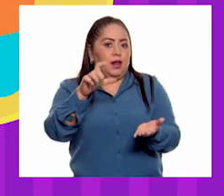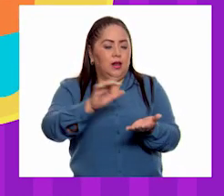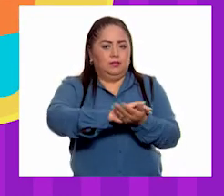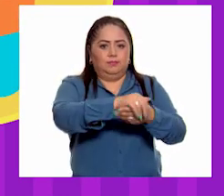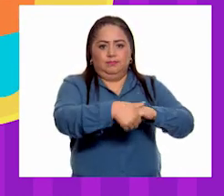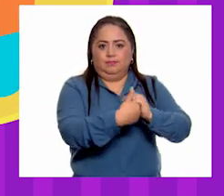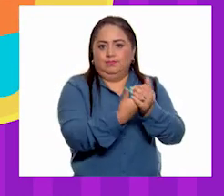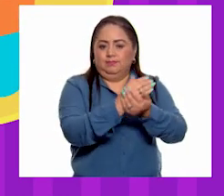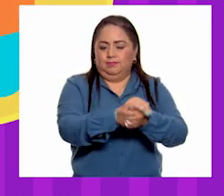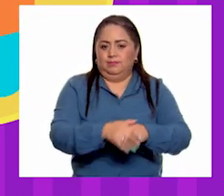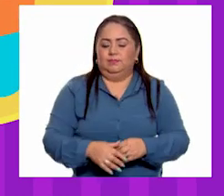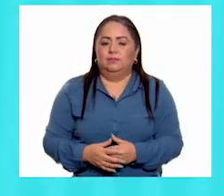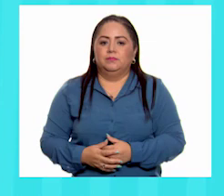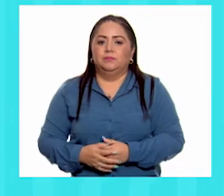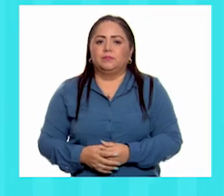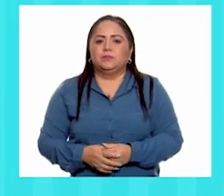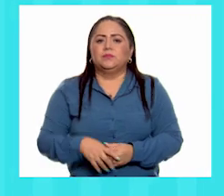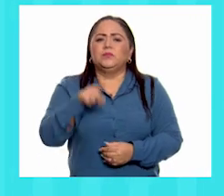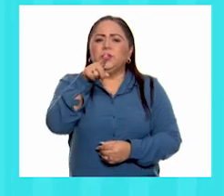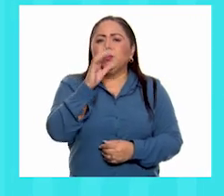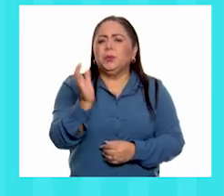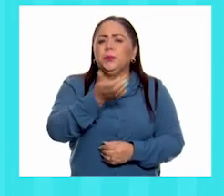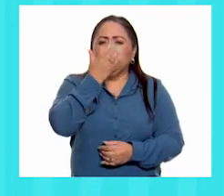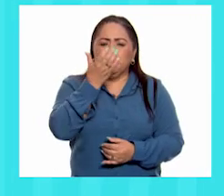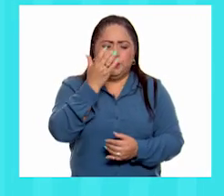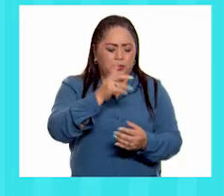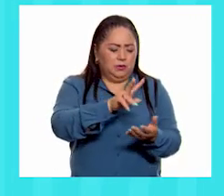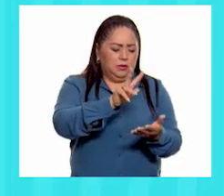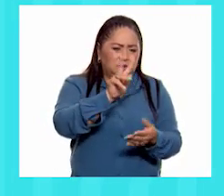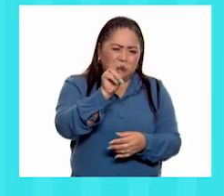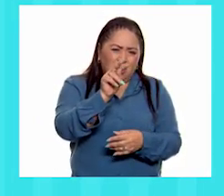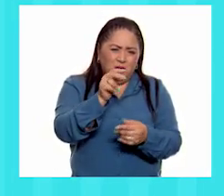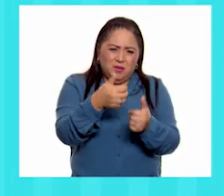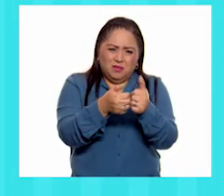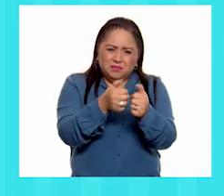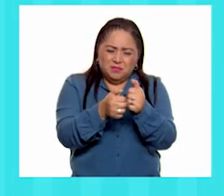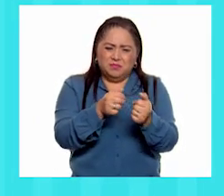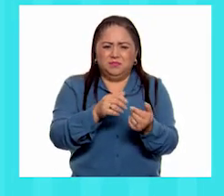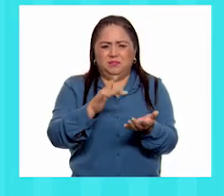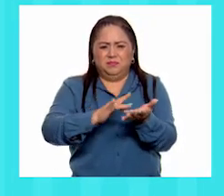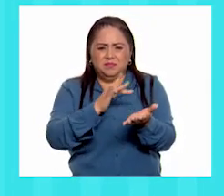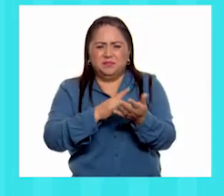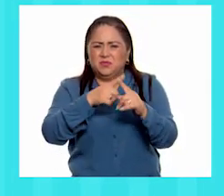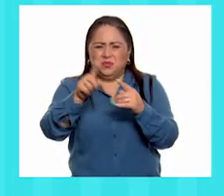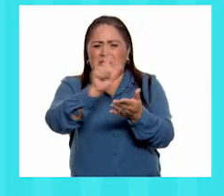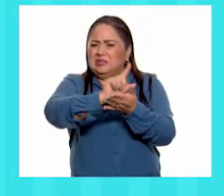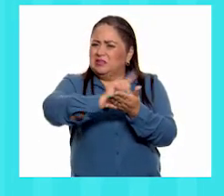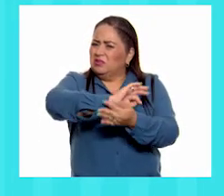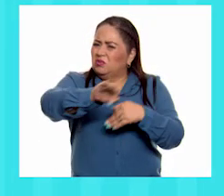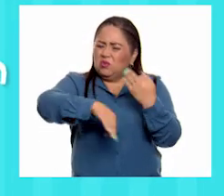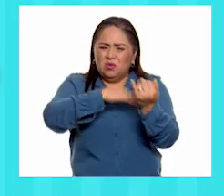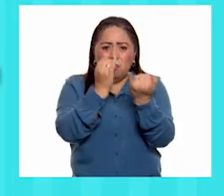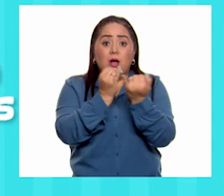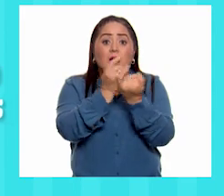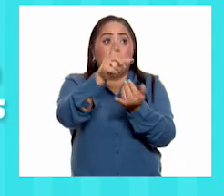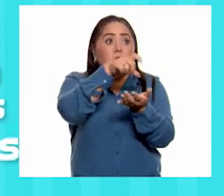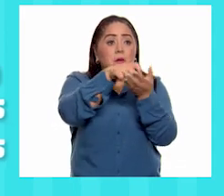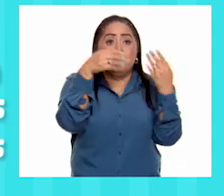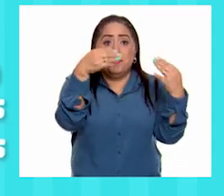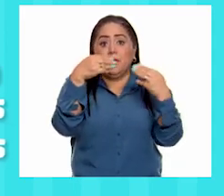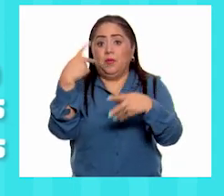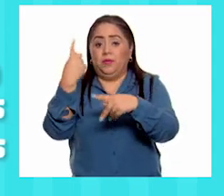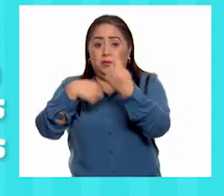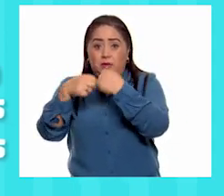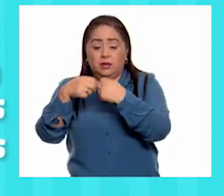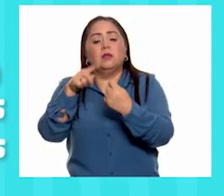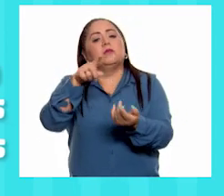base de agua y alcohol. Desinfecta las superficies de los objetos que más utilizas. También las cosas que compres en la tienda